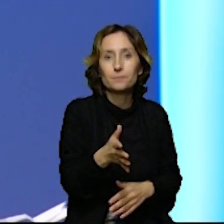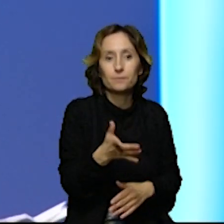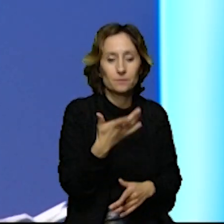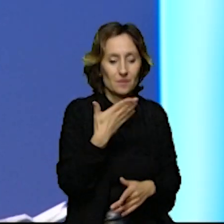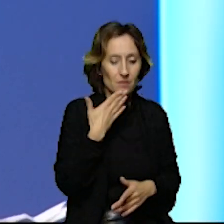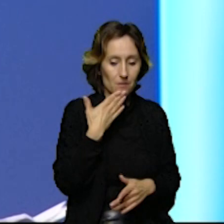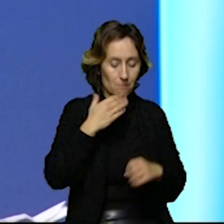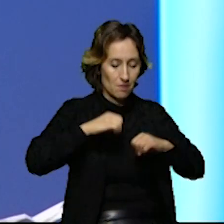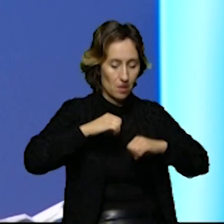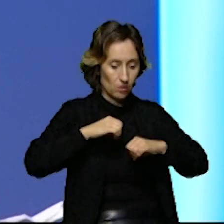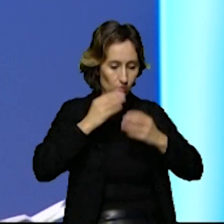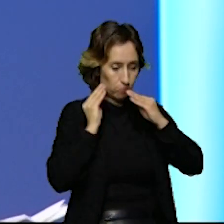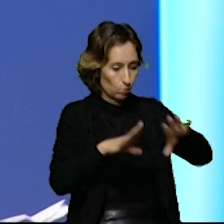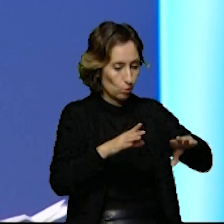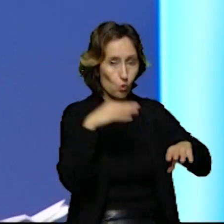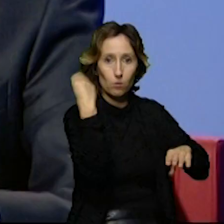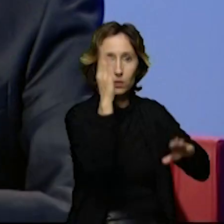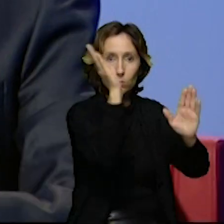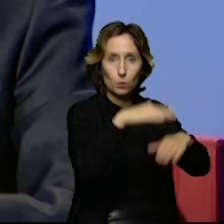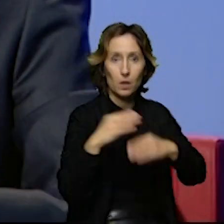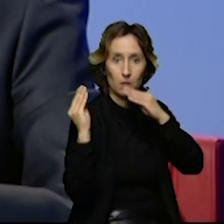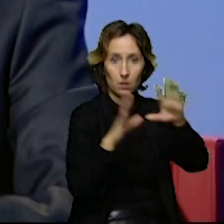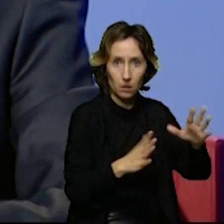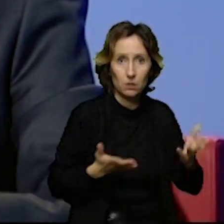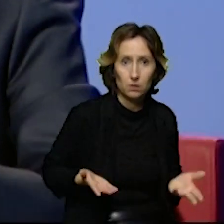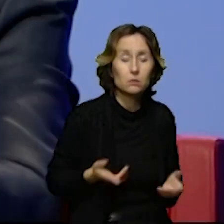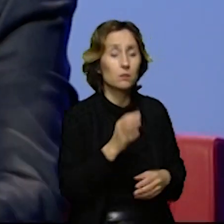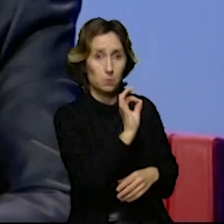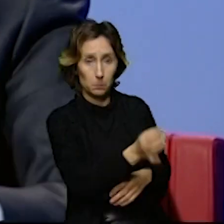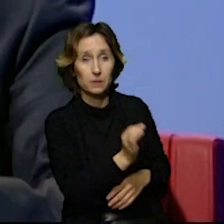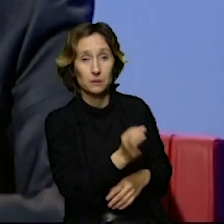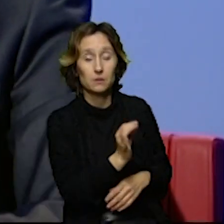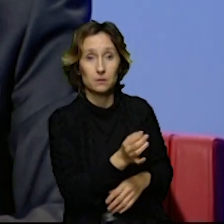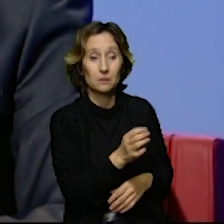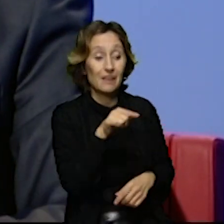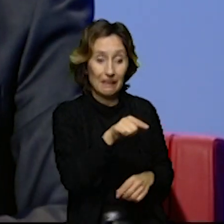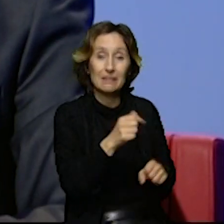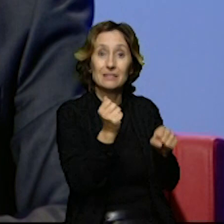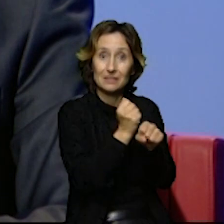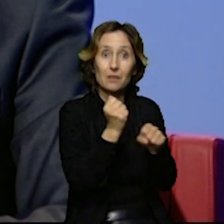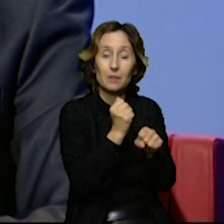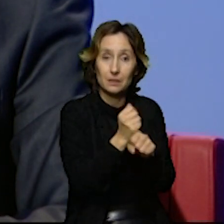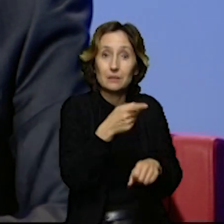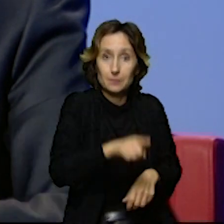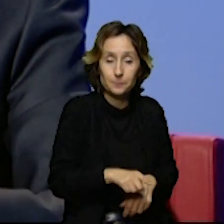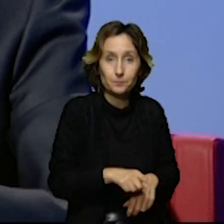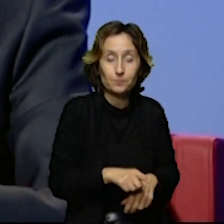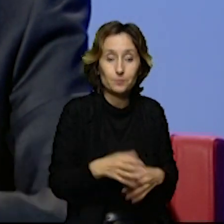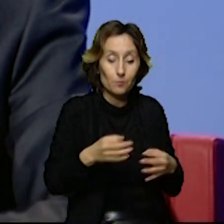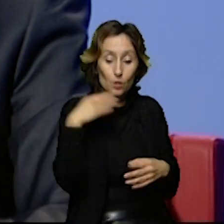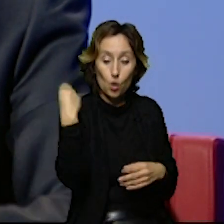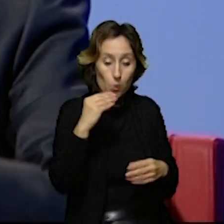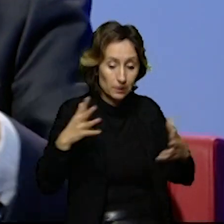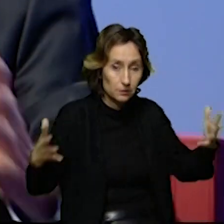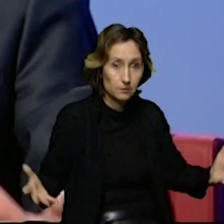relevo generacional. Ya, sí, es verdad, eso es verdad. Y ahí tenemos que trabajar en ese sentido, tenemos que motivar a los